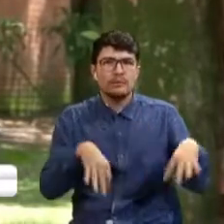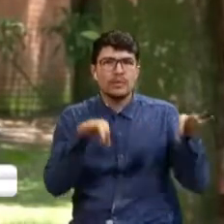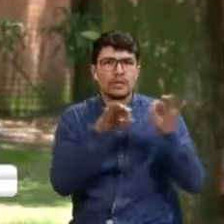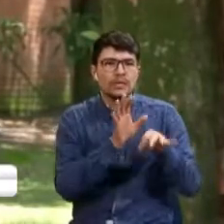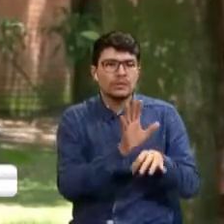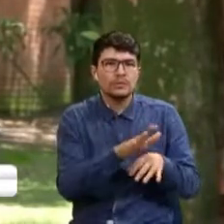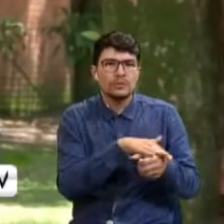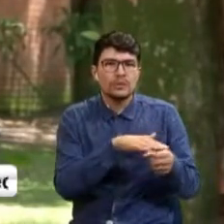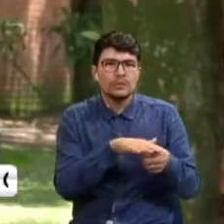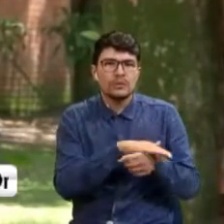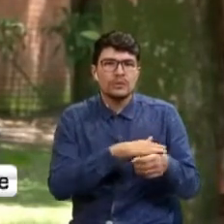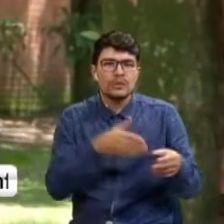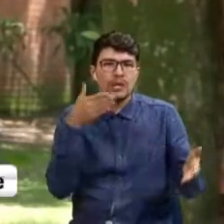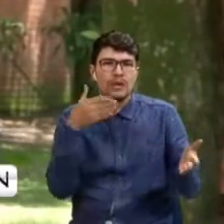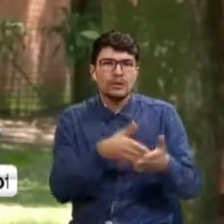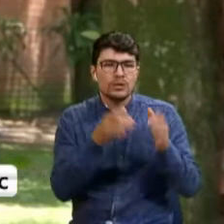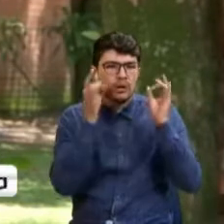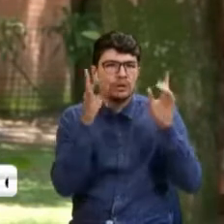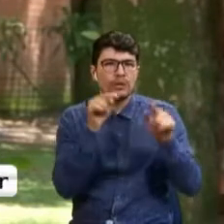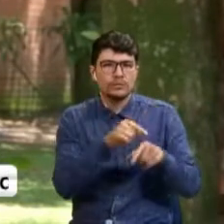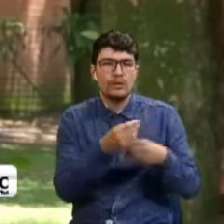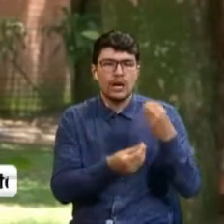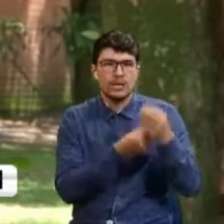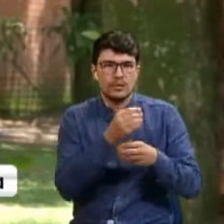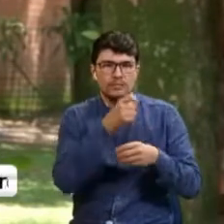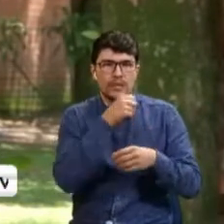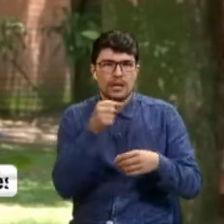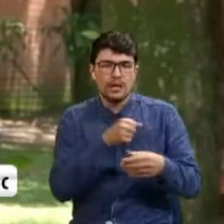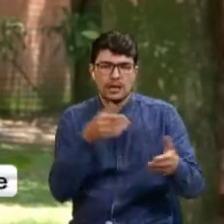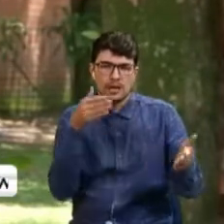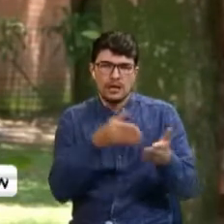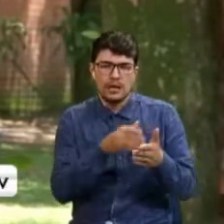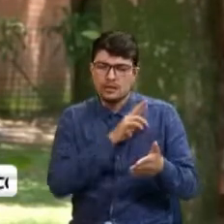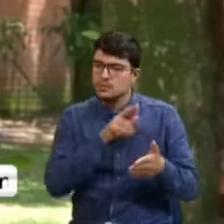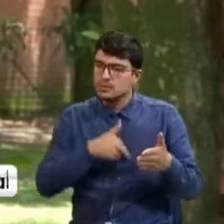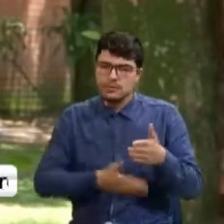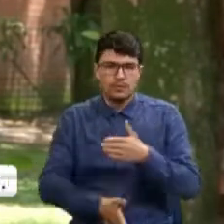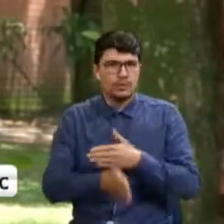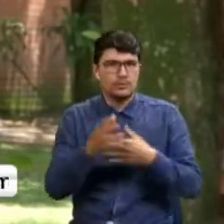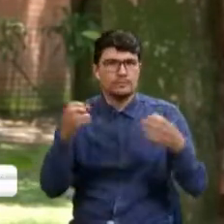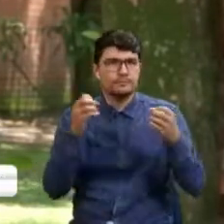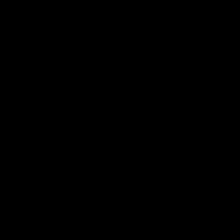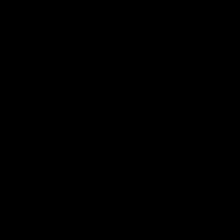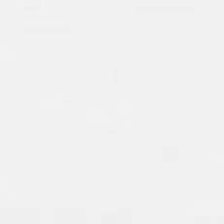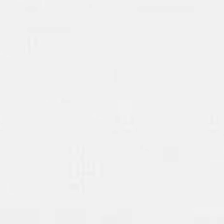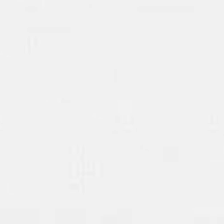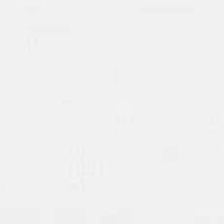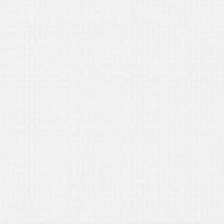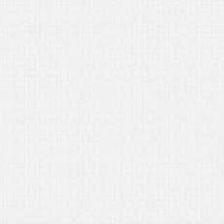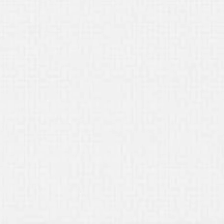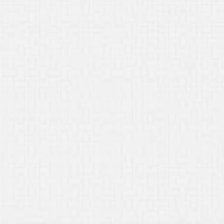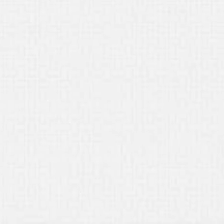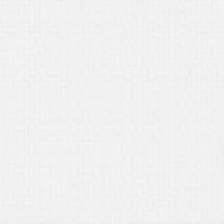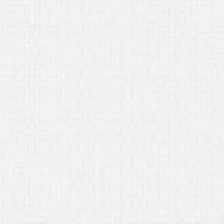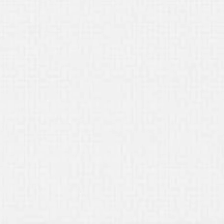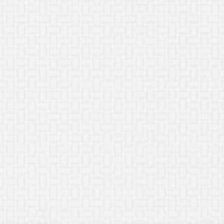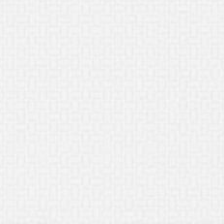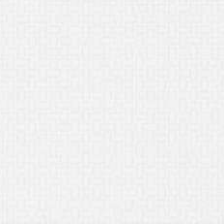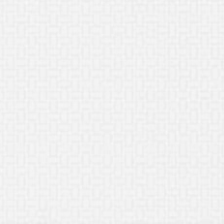respecto a esta grave denuncia que realizan estos adultos mayores nosotros continuamos con más información en estudio muy buenas tardes